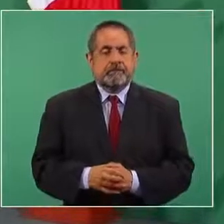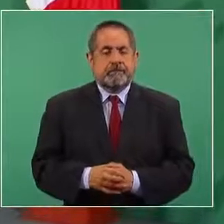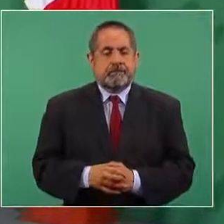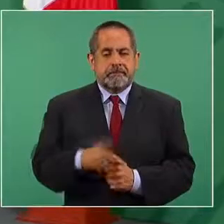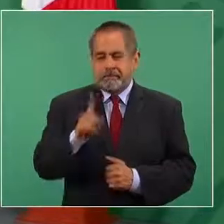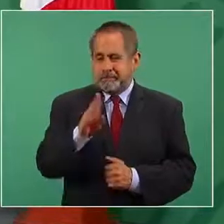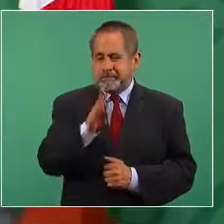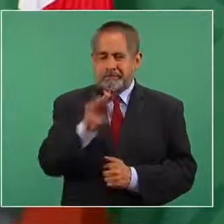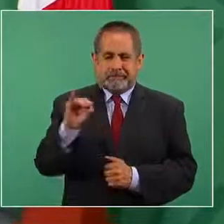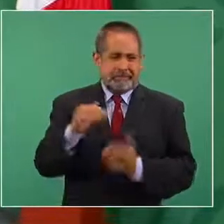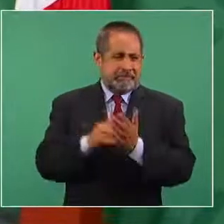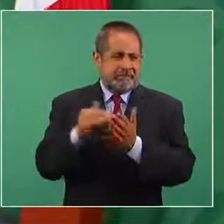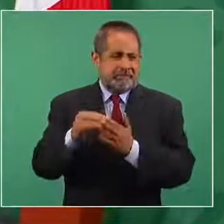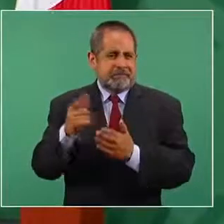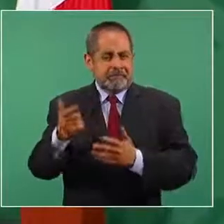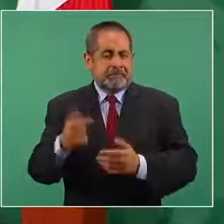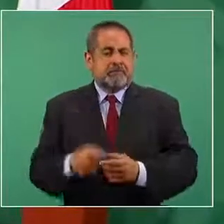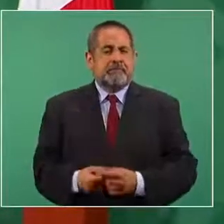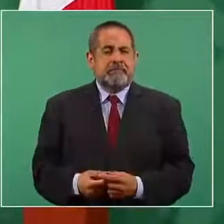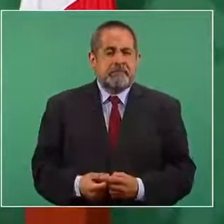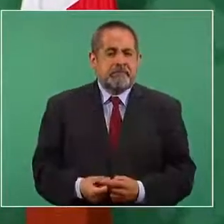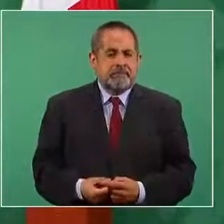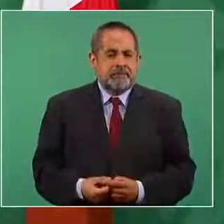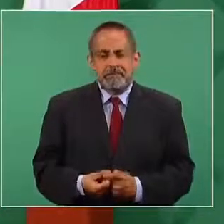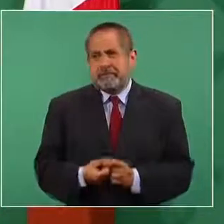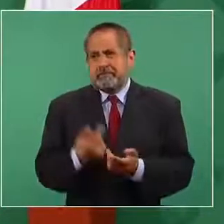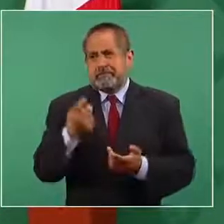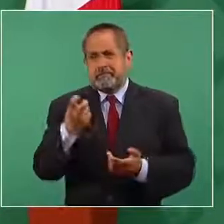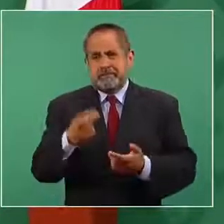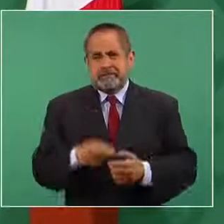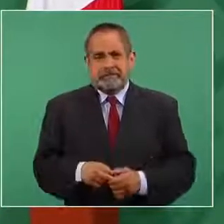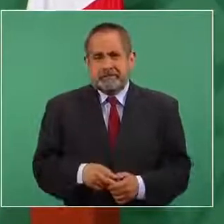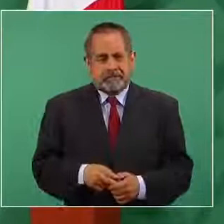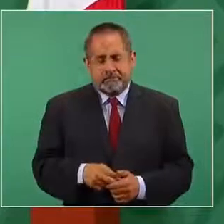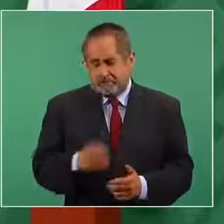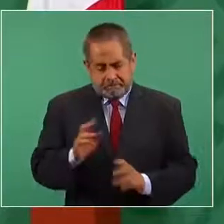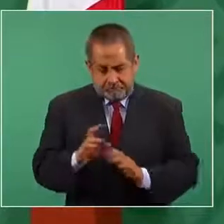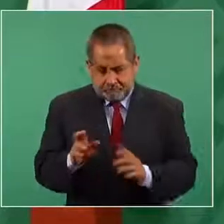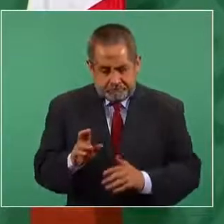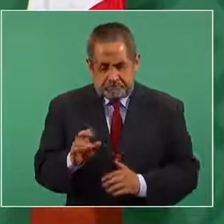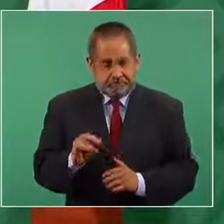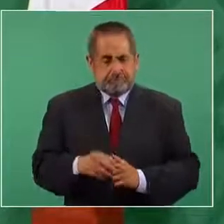1 billón de pesos. Entonces, no,